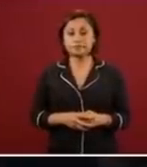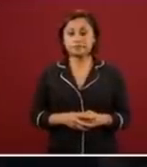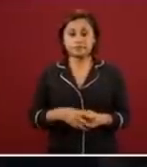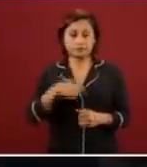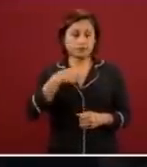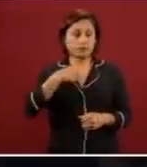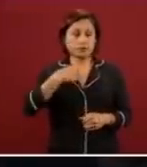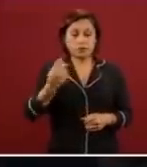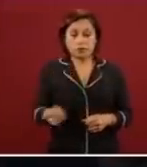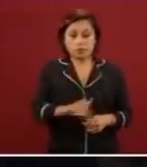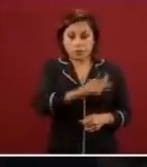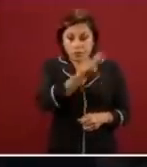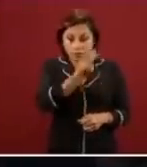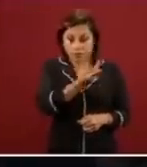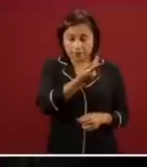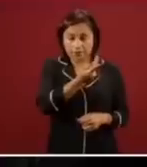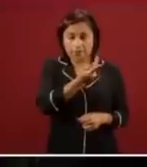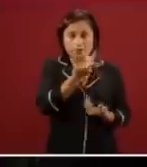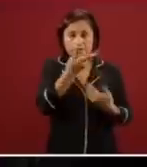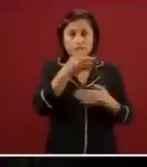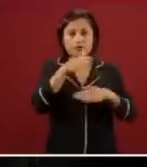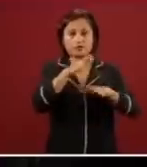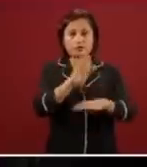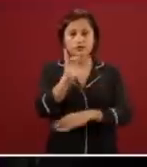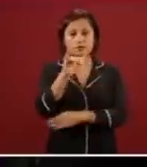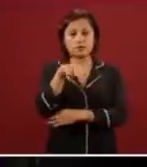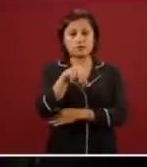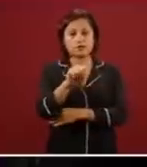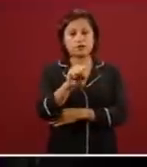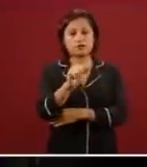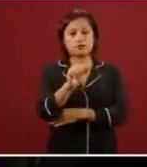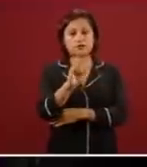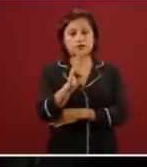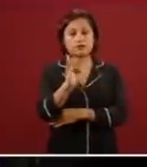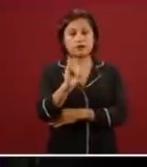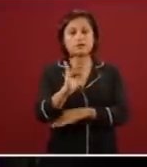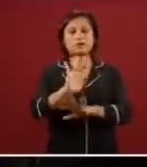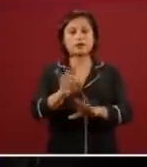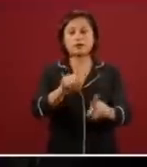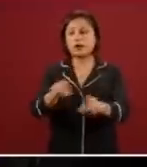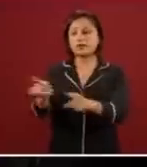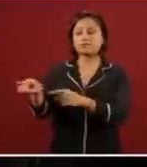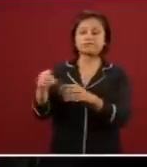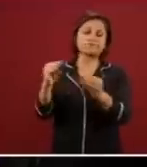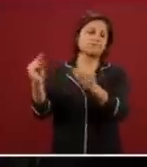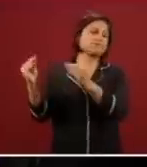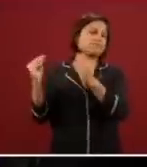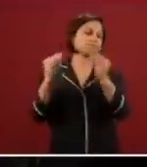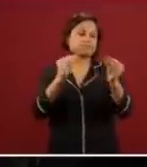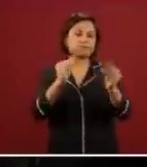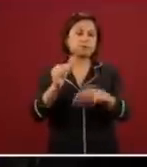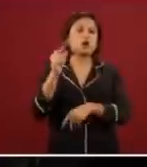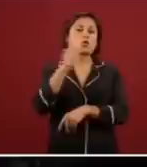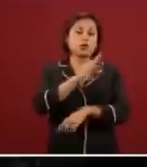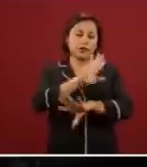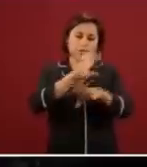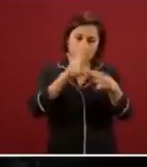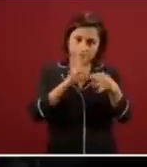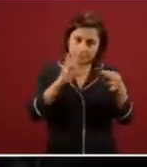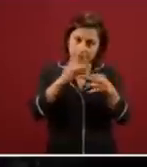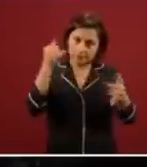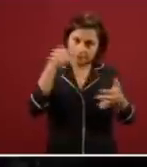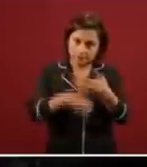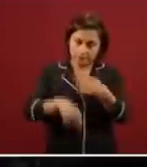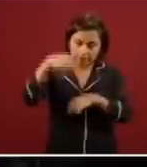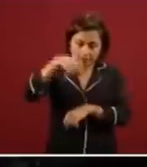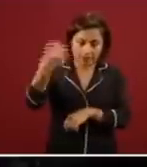Preguntarle sobre el INSABI, se ha estado comentando ya y usted ha profundizado en esas conferencias matutinas